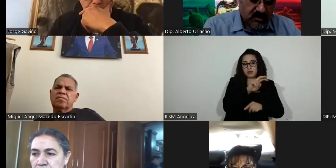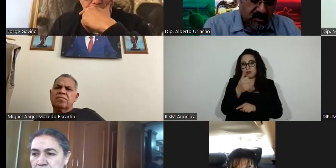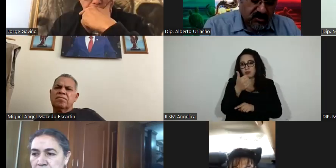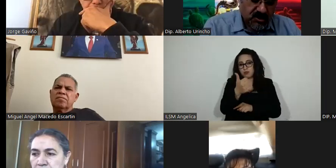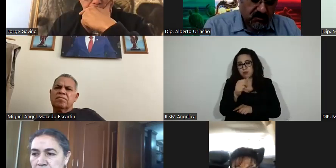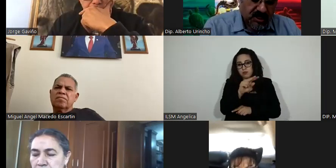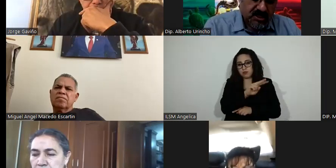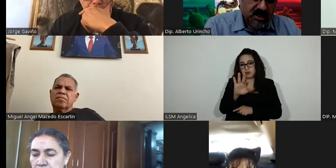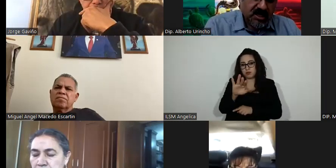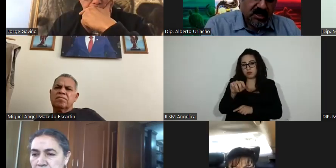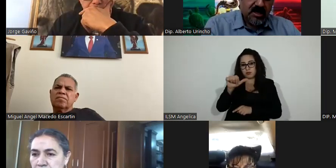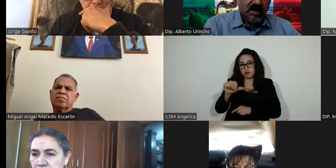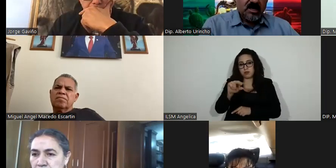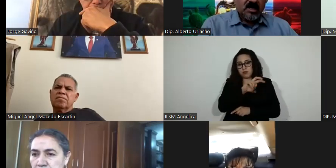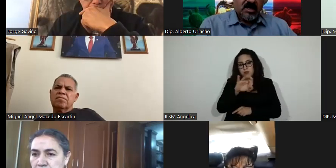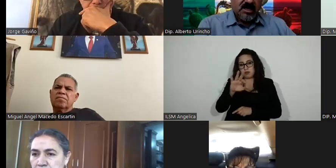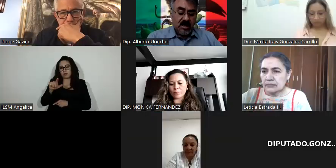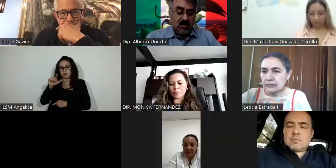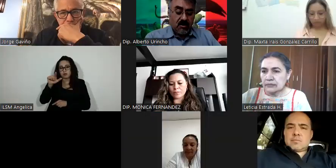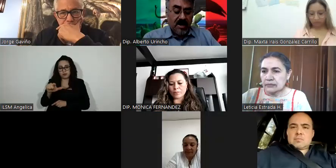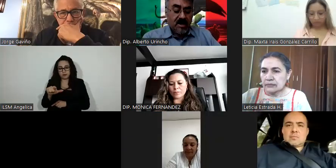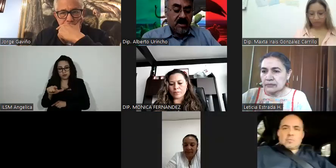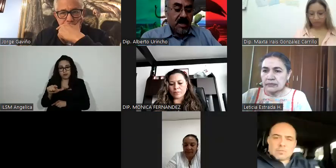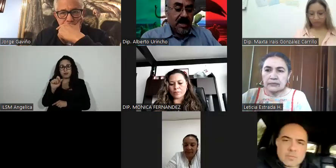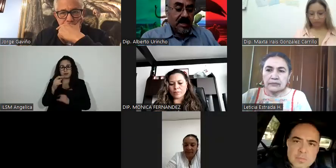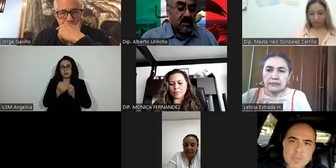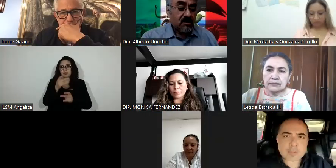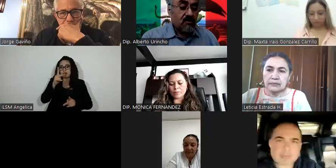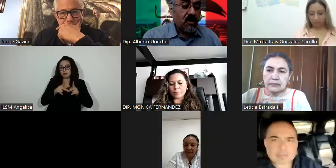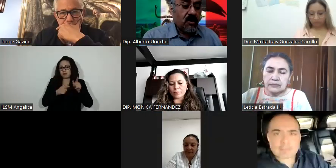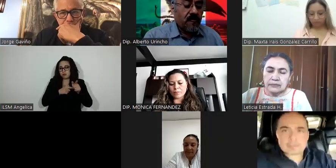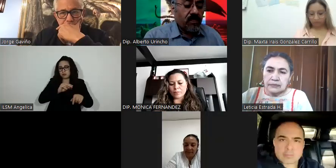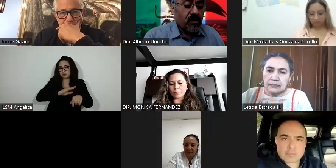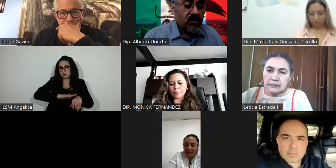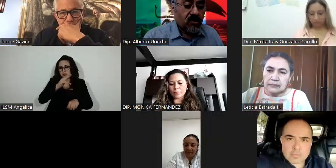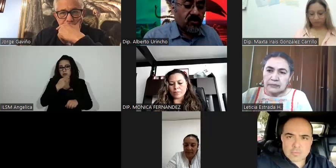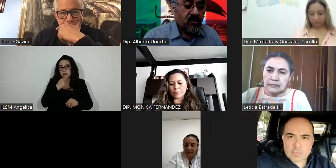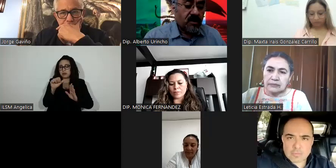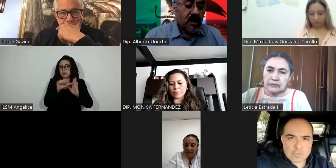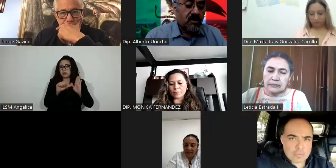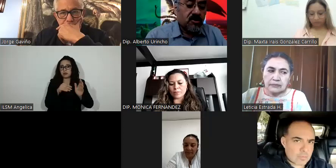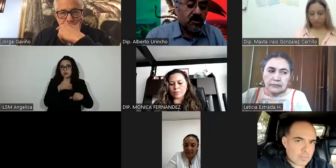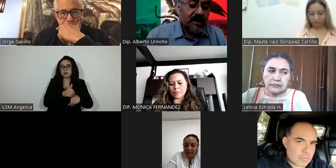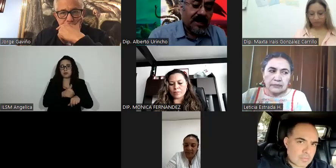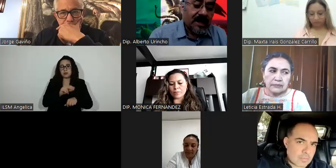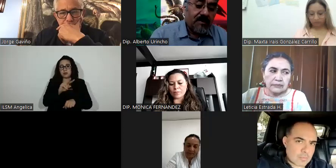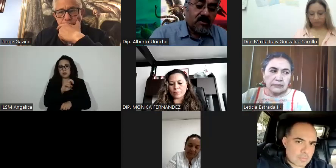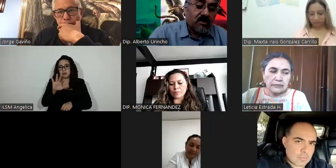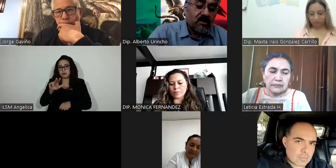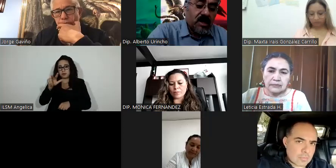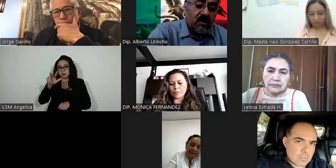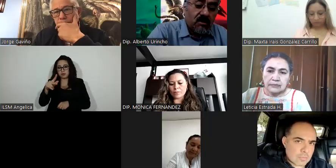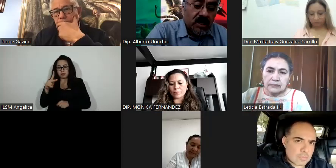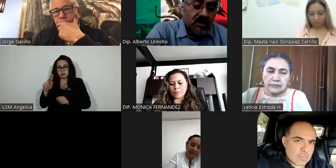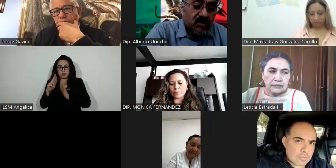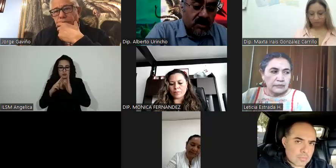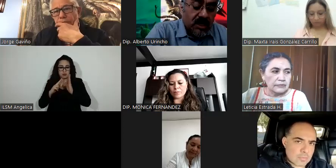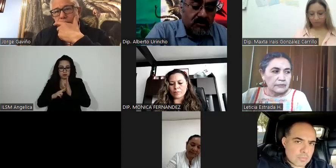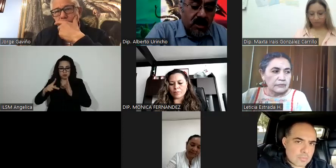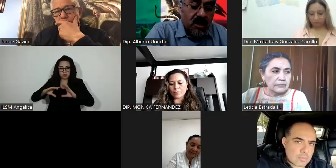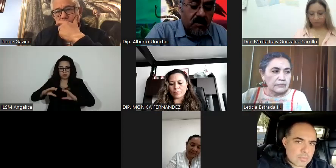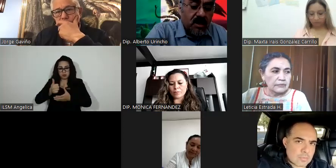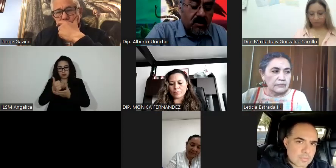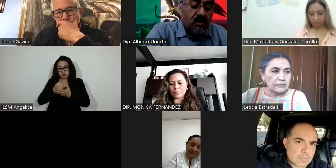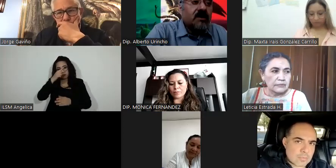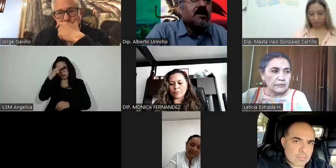y seis y doscientos cincuenta y siete y se deroga el artículo doscientos cincuenta y ocho del reglamento del Congreso